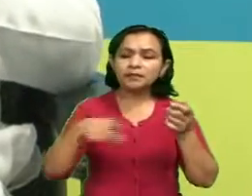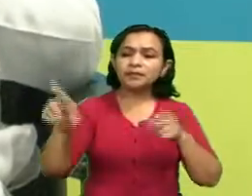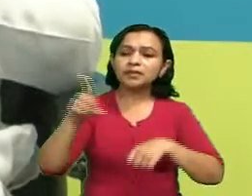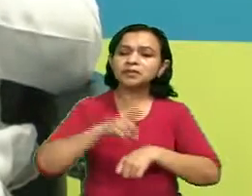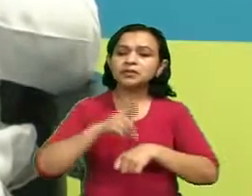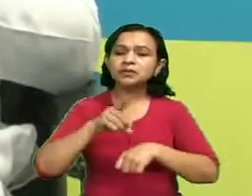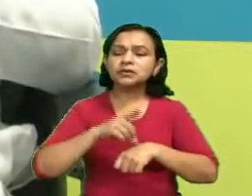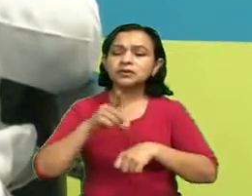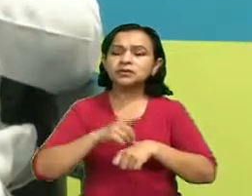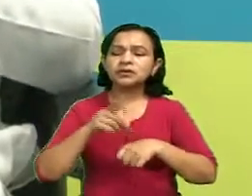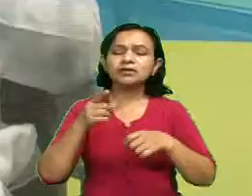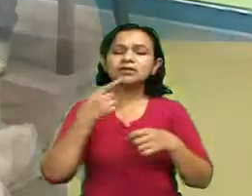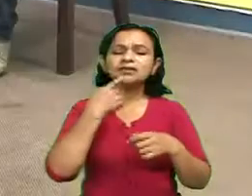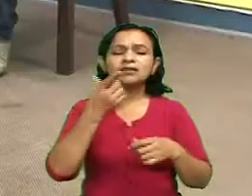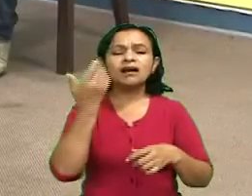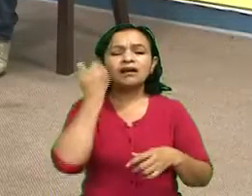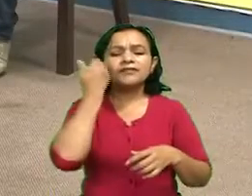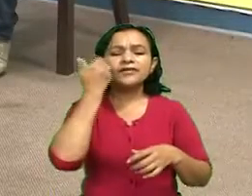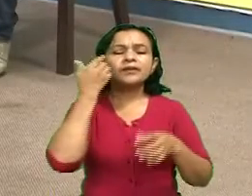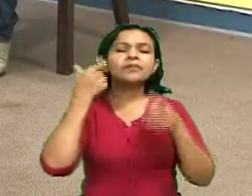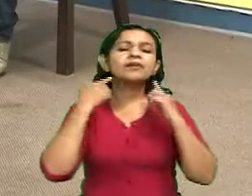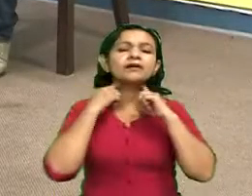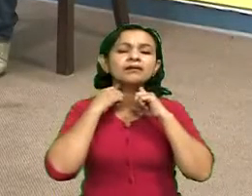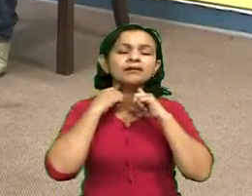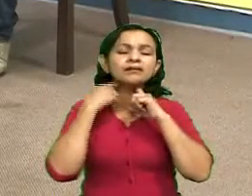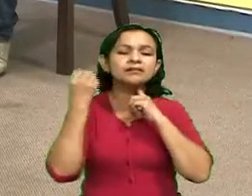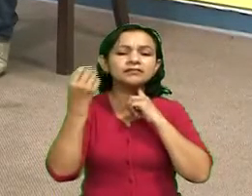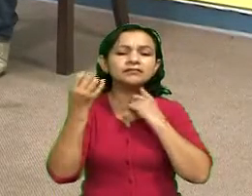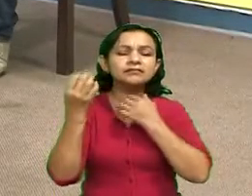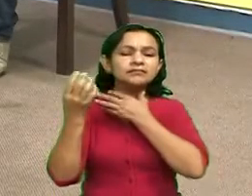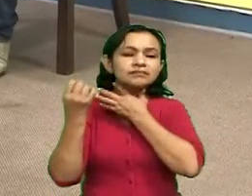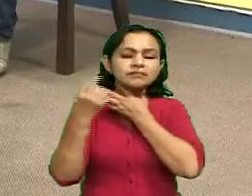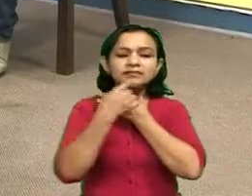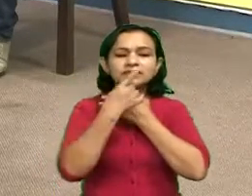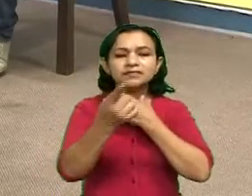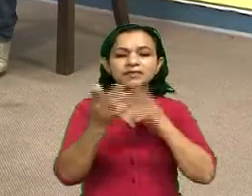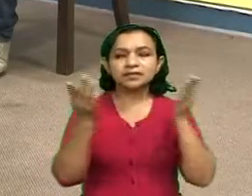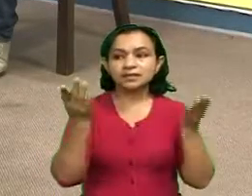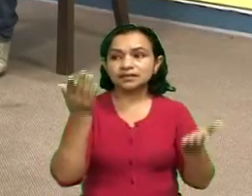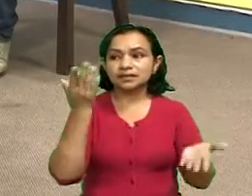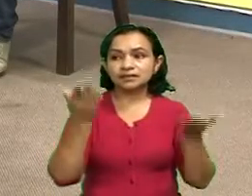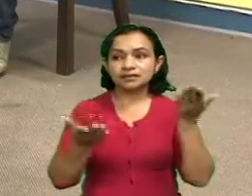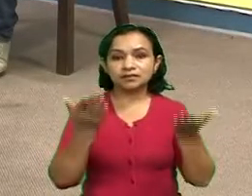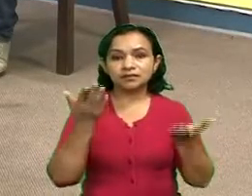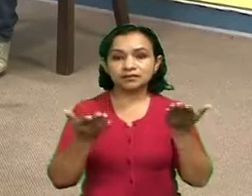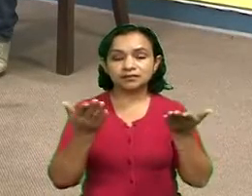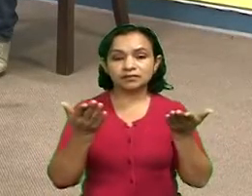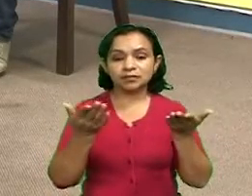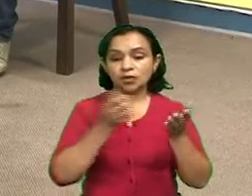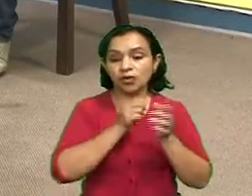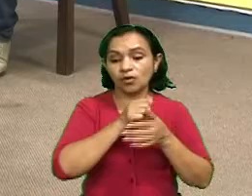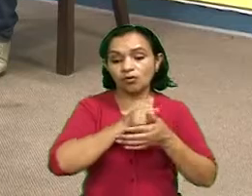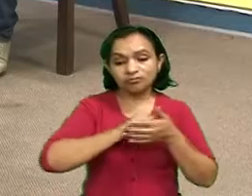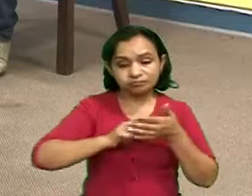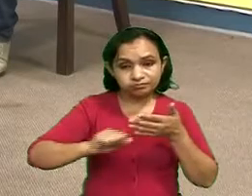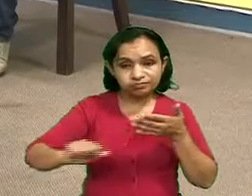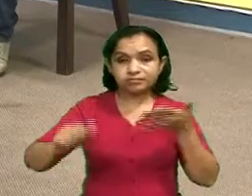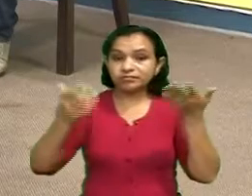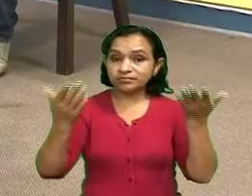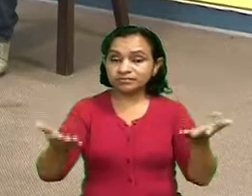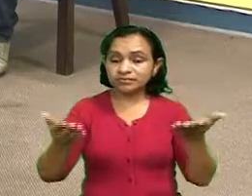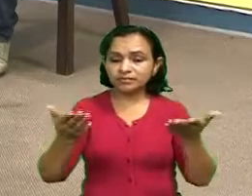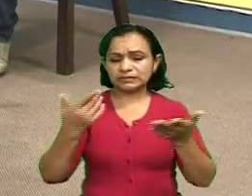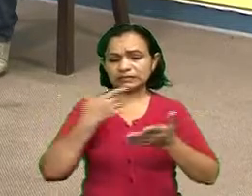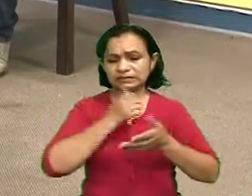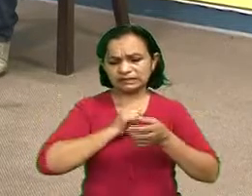salud, piensan que es una garganta. Sí, piensan que es una infección a nivel de la garganta o incluso un cuadro diarreico. El niño presenta